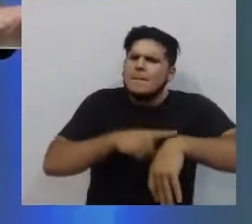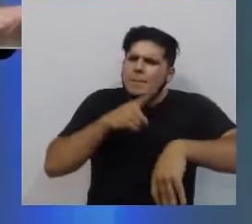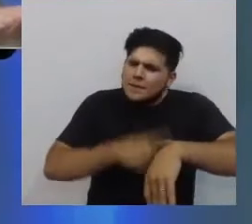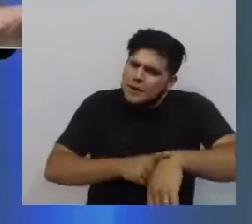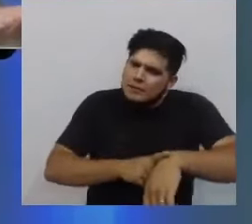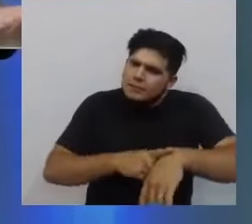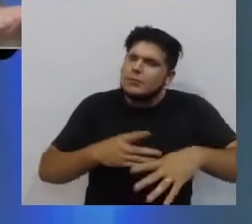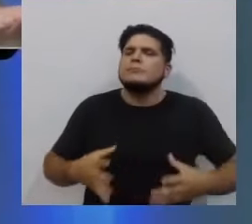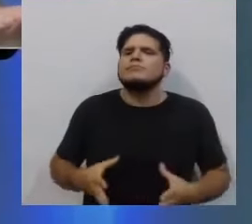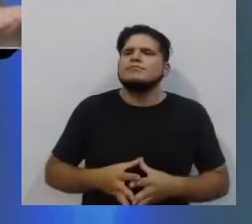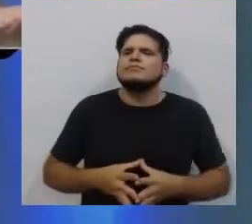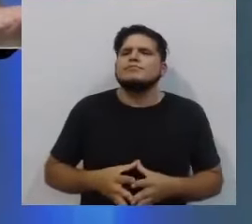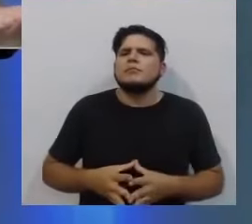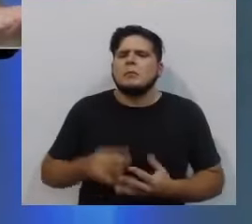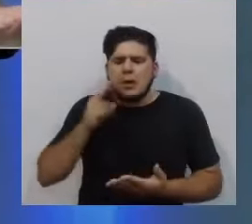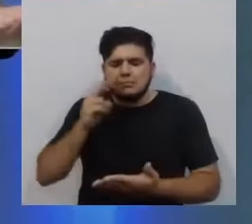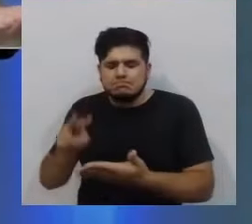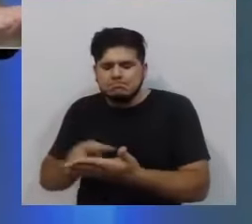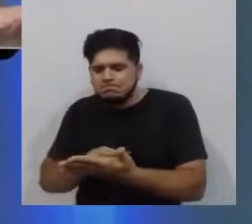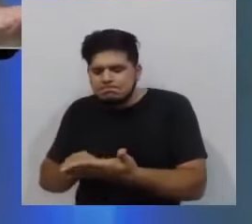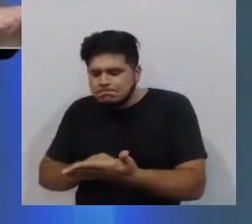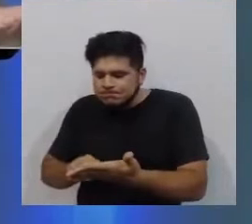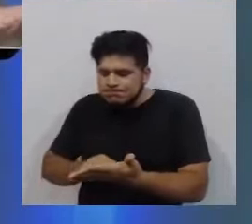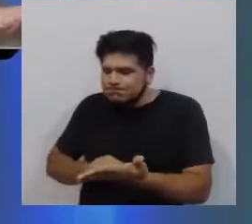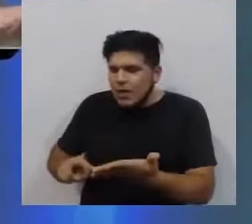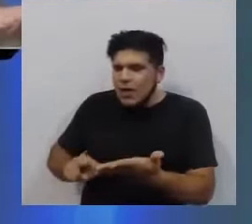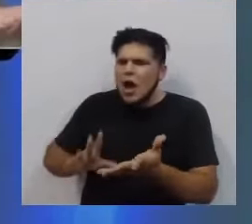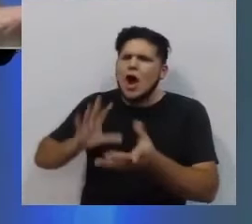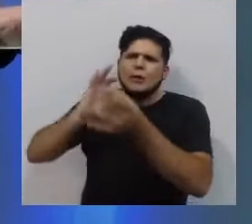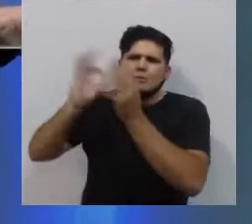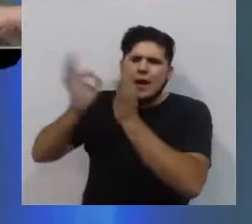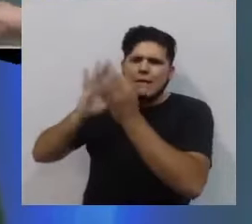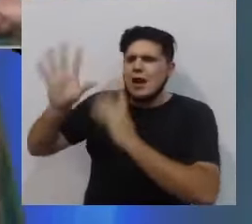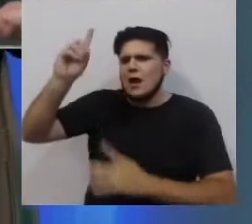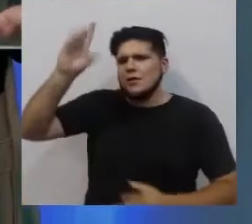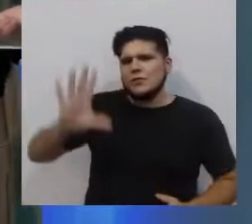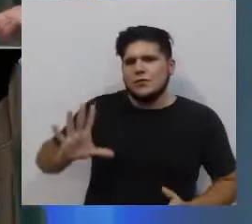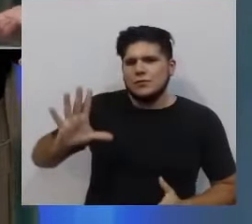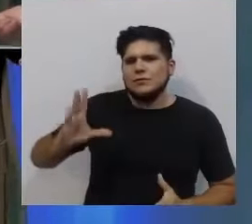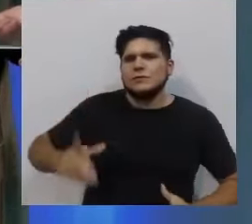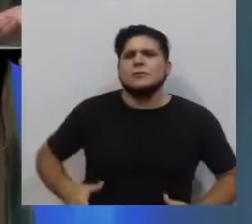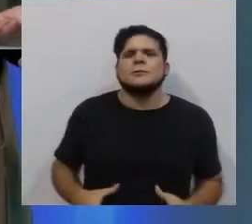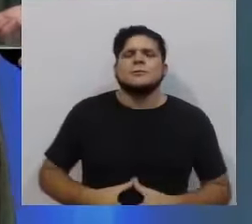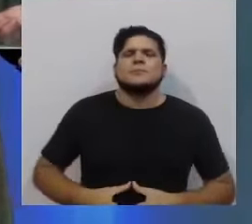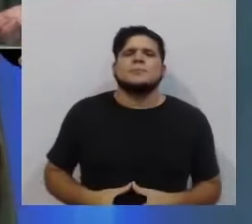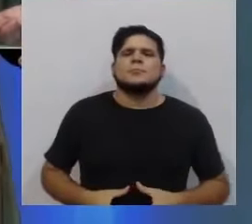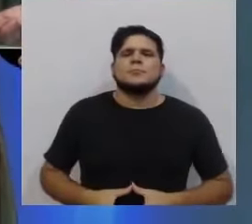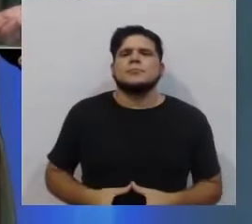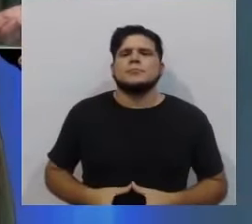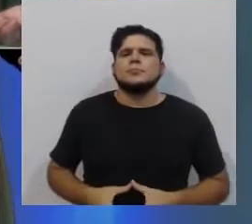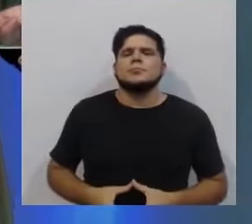y escudriñar verdades de la palabra de dios dios nos habla a través de